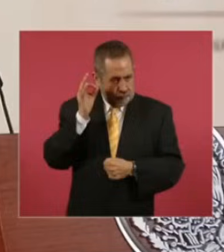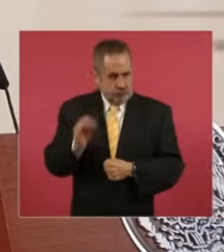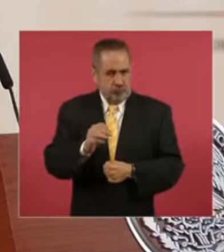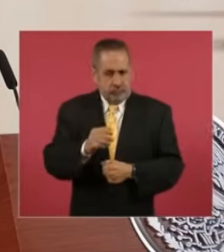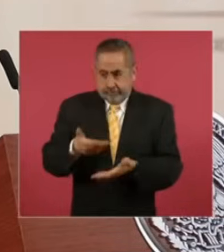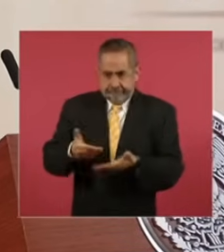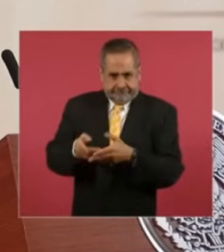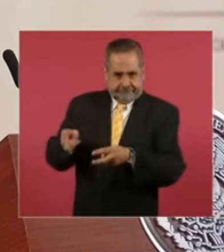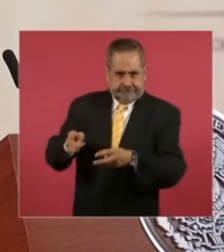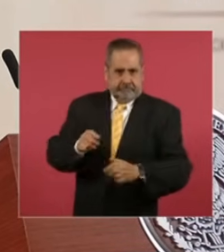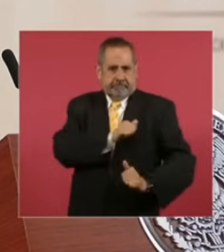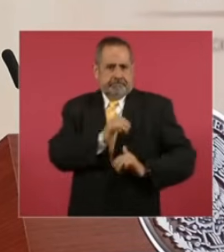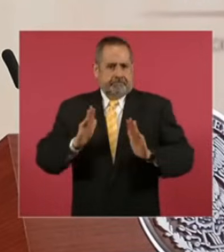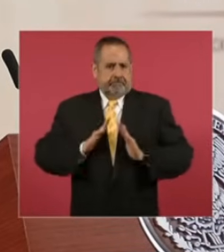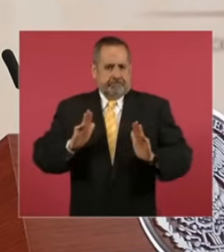actual,